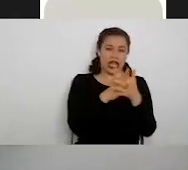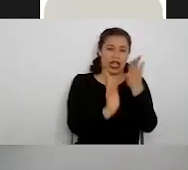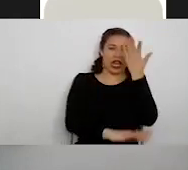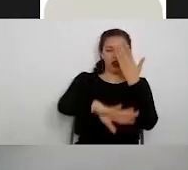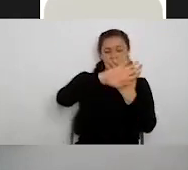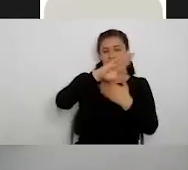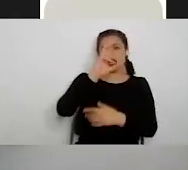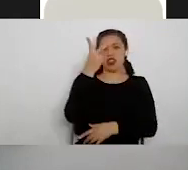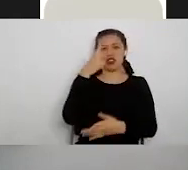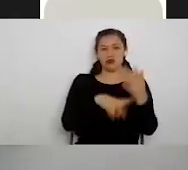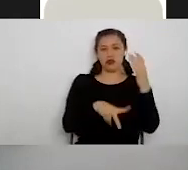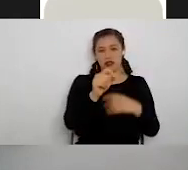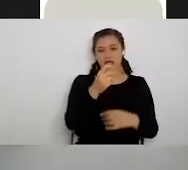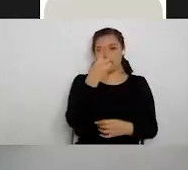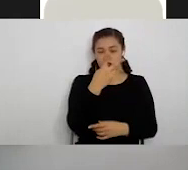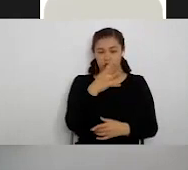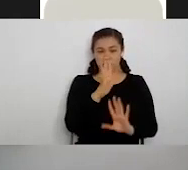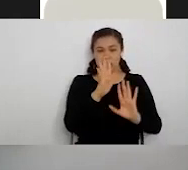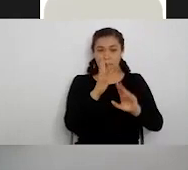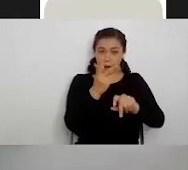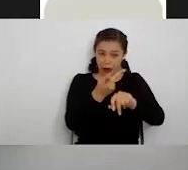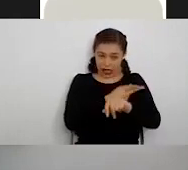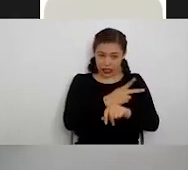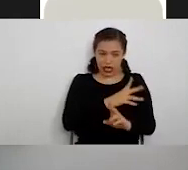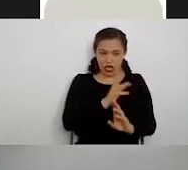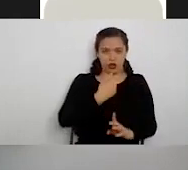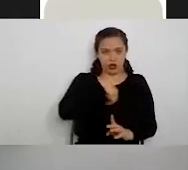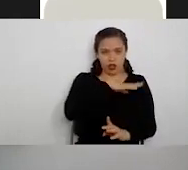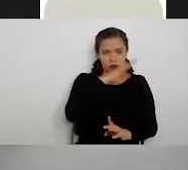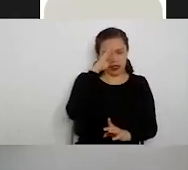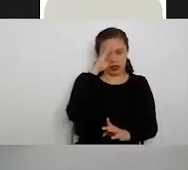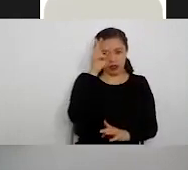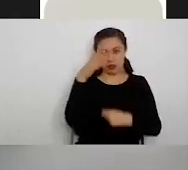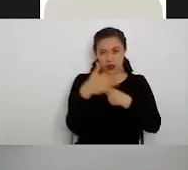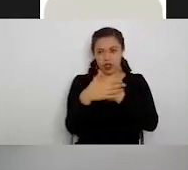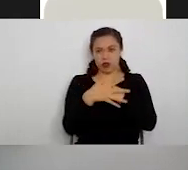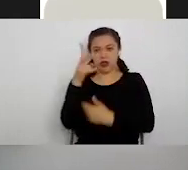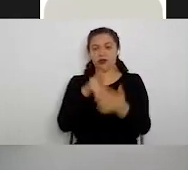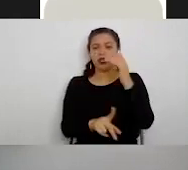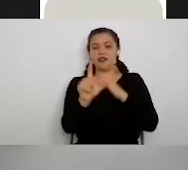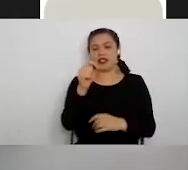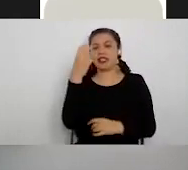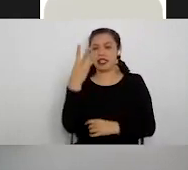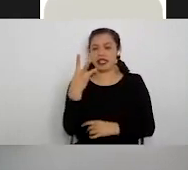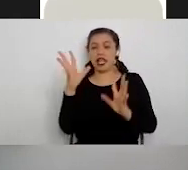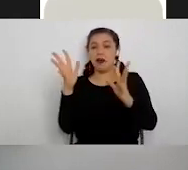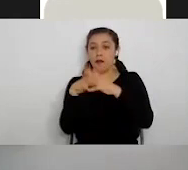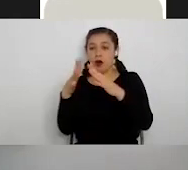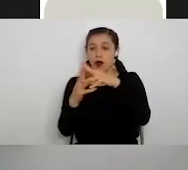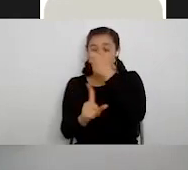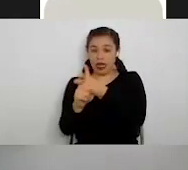en el 2022 y pensando que a lo mejor en el 2023 al menos el efecto de la guerra